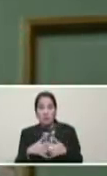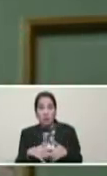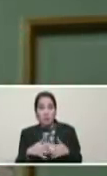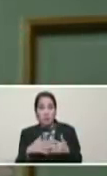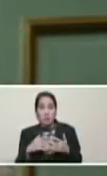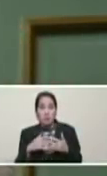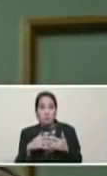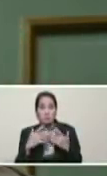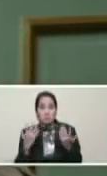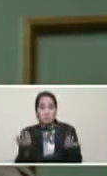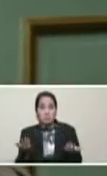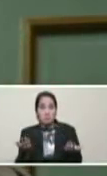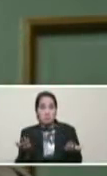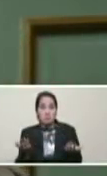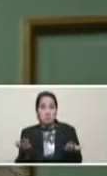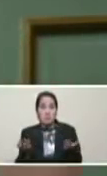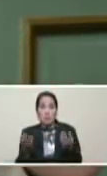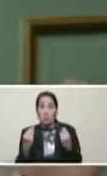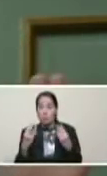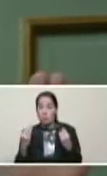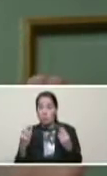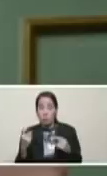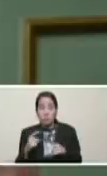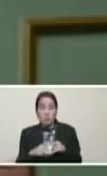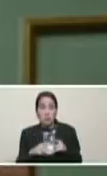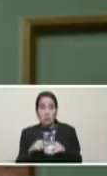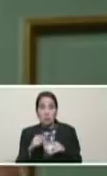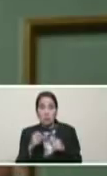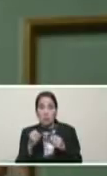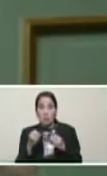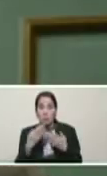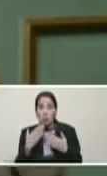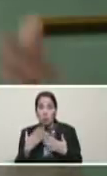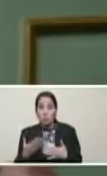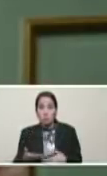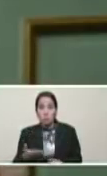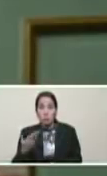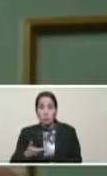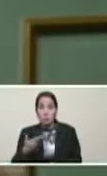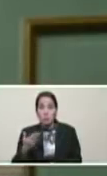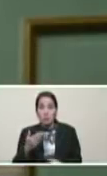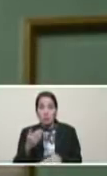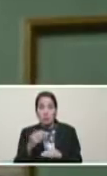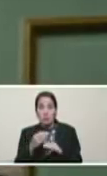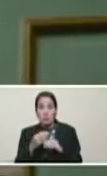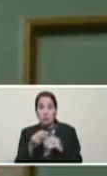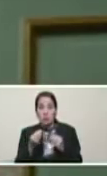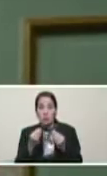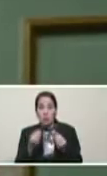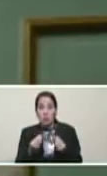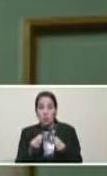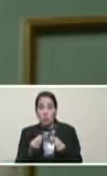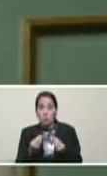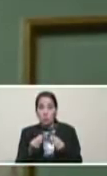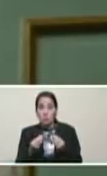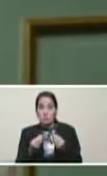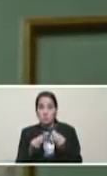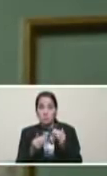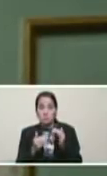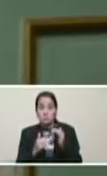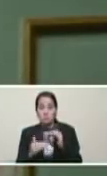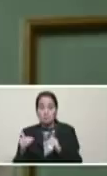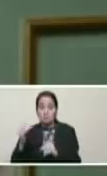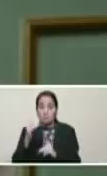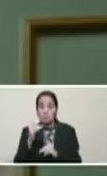coyuntura valen oro para que nosotros demos un salto cualitativo un salto cualitativo nosotros